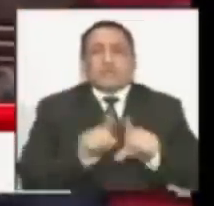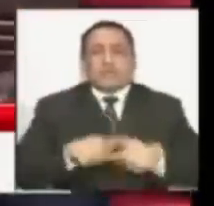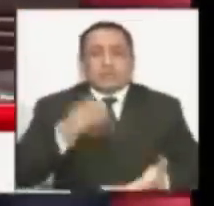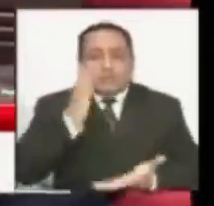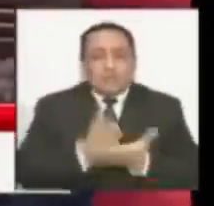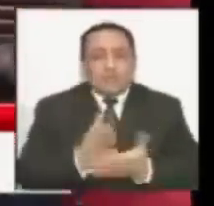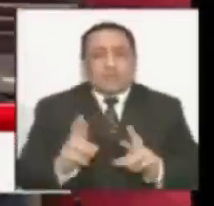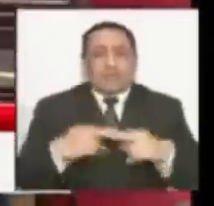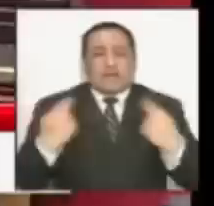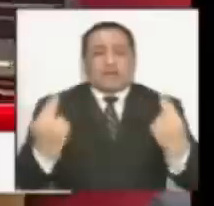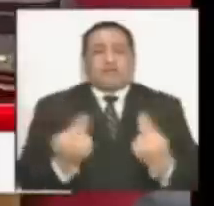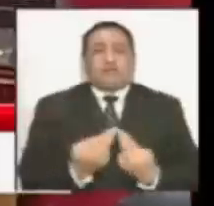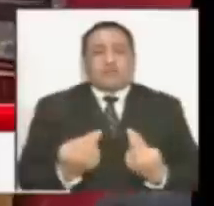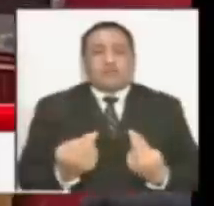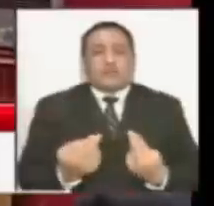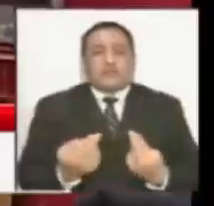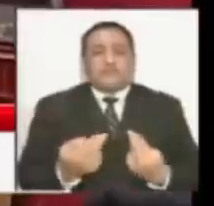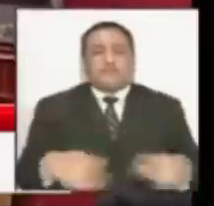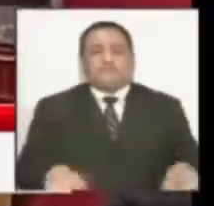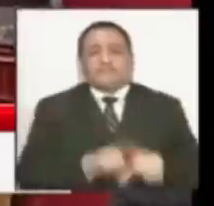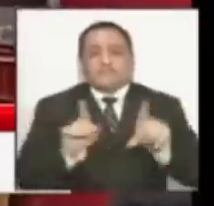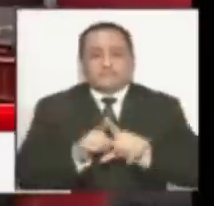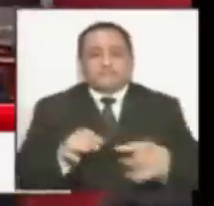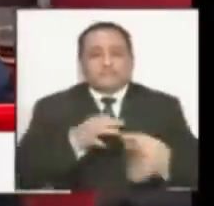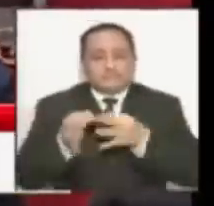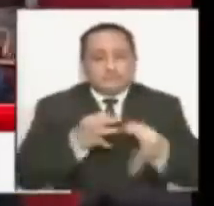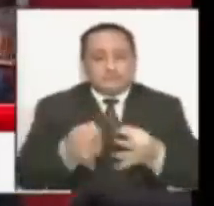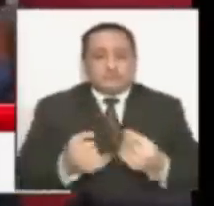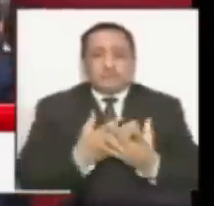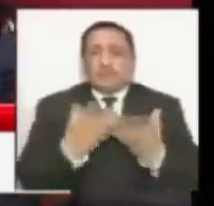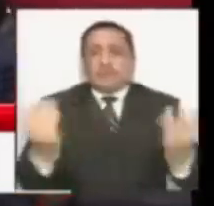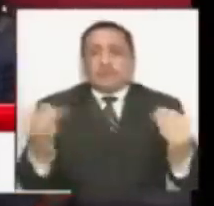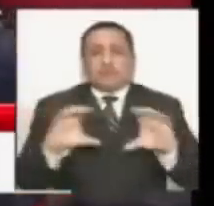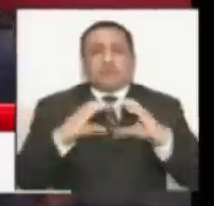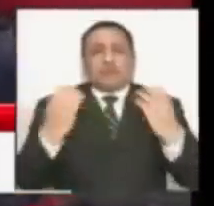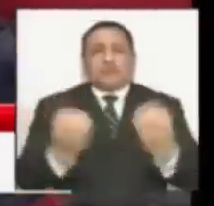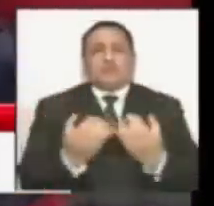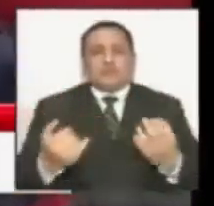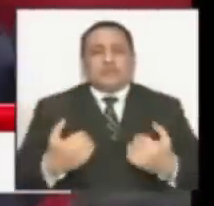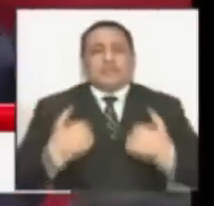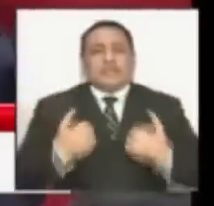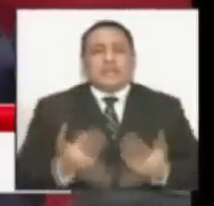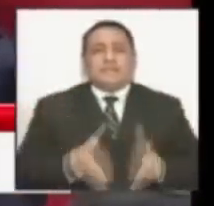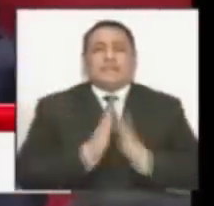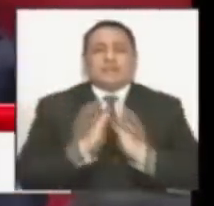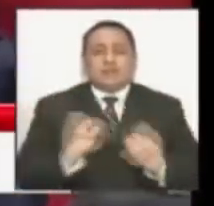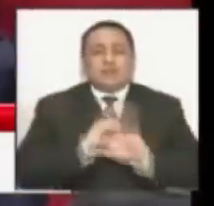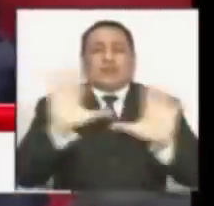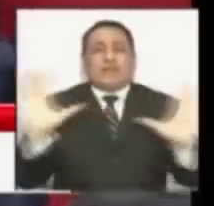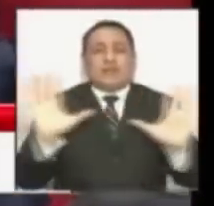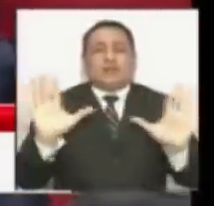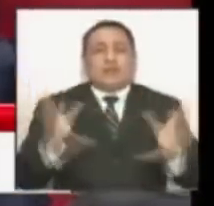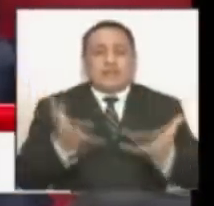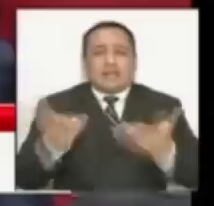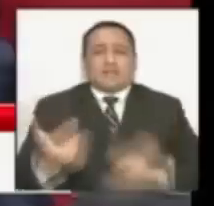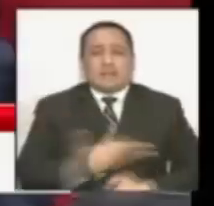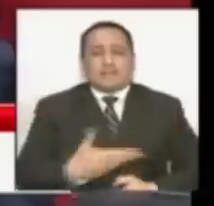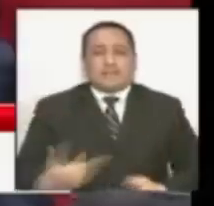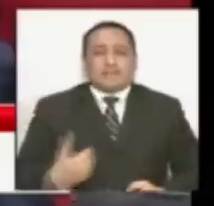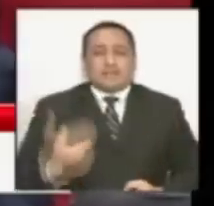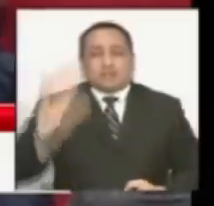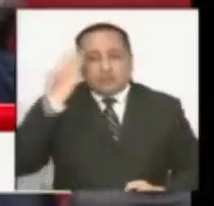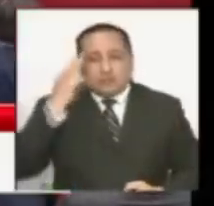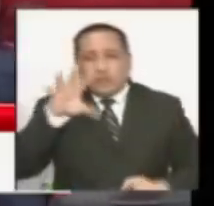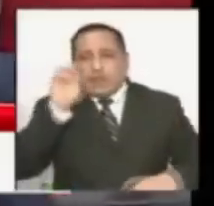En otro momento también, al inicio de su discurso, comentó que es tiempo de aceptar